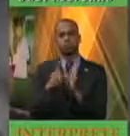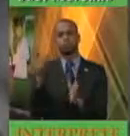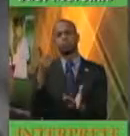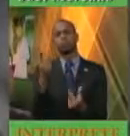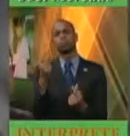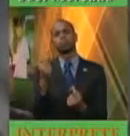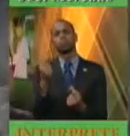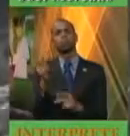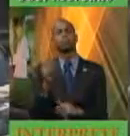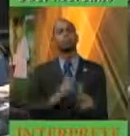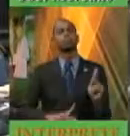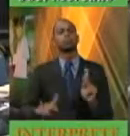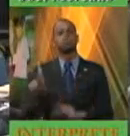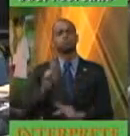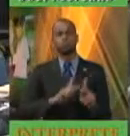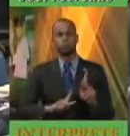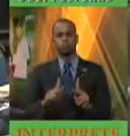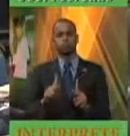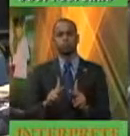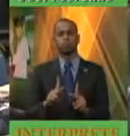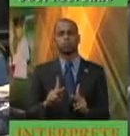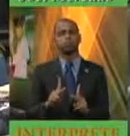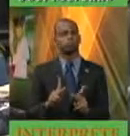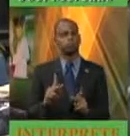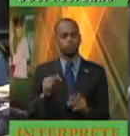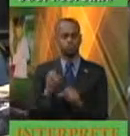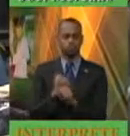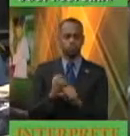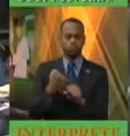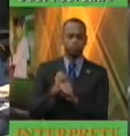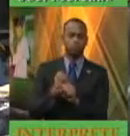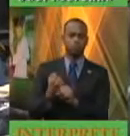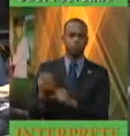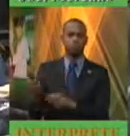llevan personas a trabajar